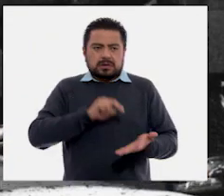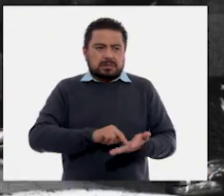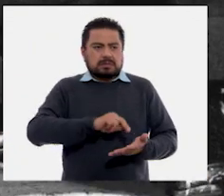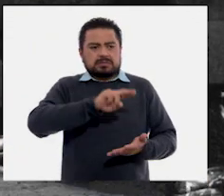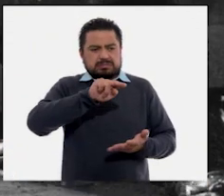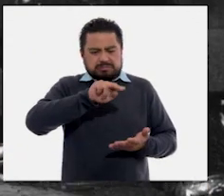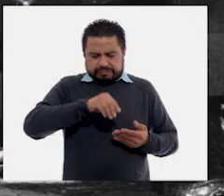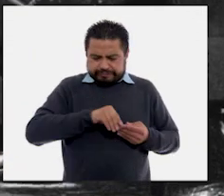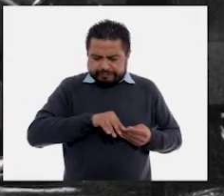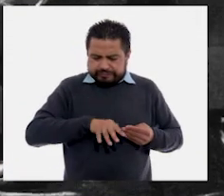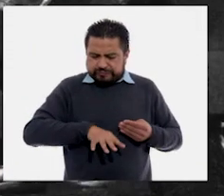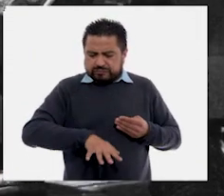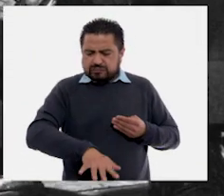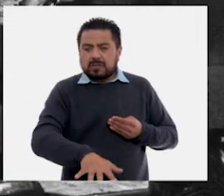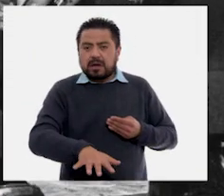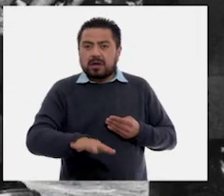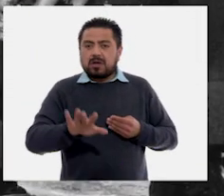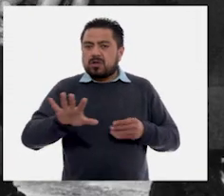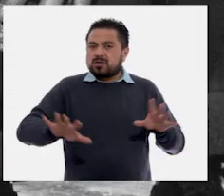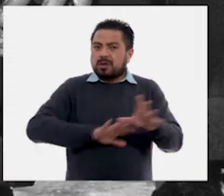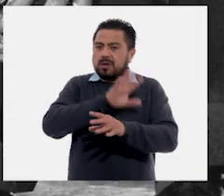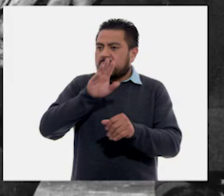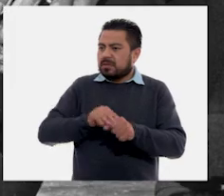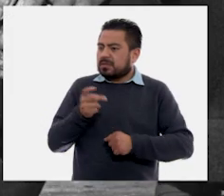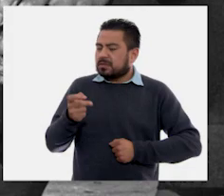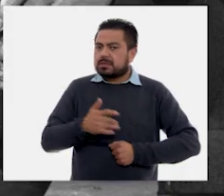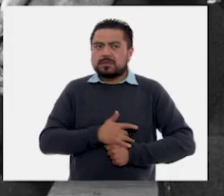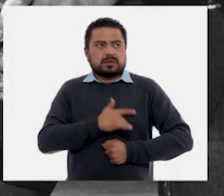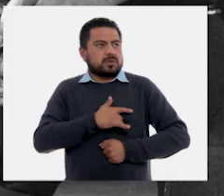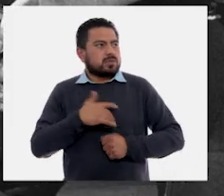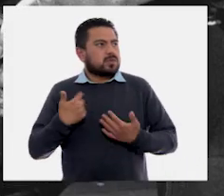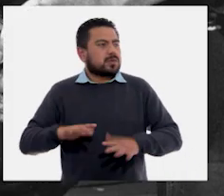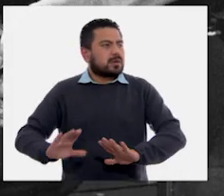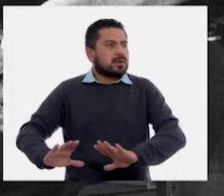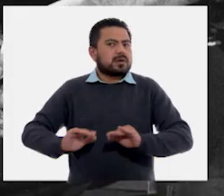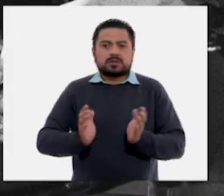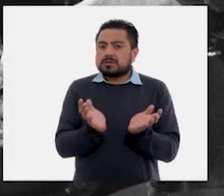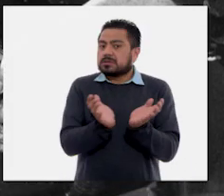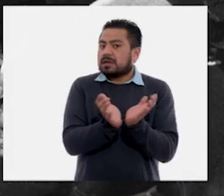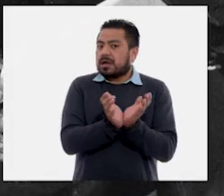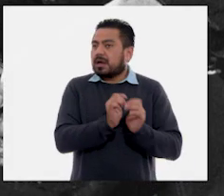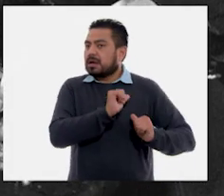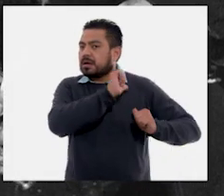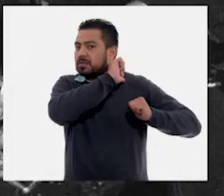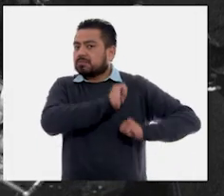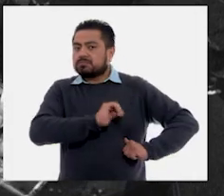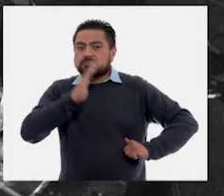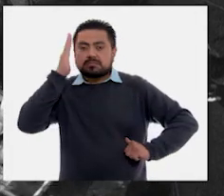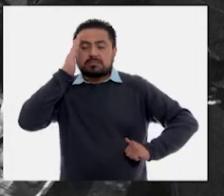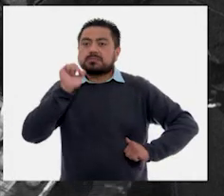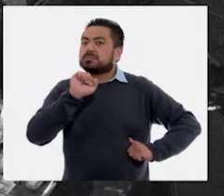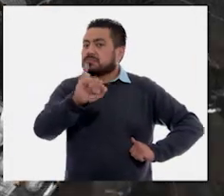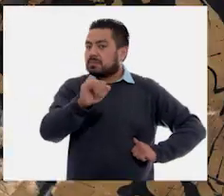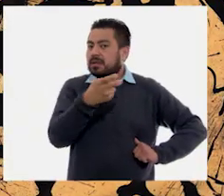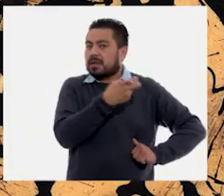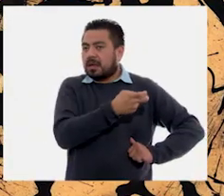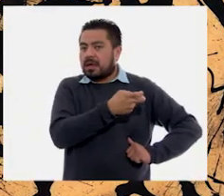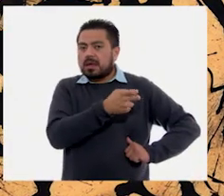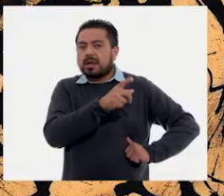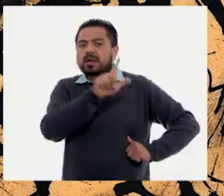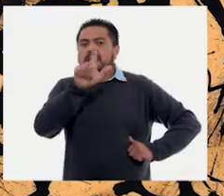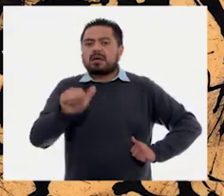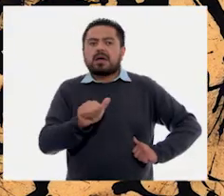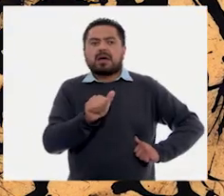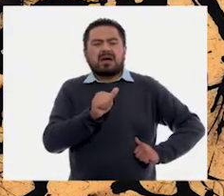¿no? Entonces... Y todo eso es como inspirado por, o enseñado por Siqueiros y por... Pues de alguna manera inspirados. Sí. Pues Pollock